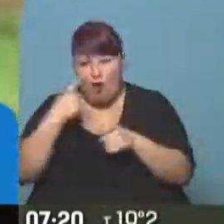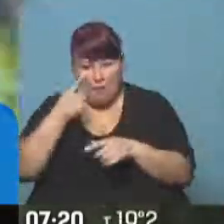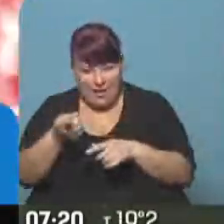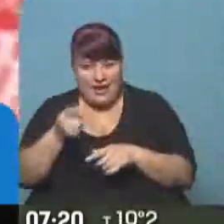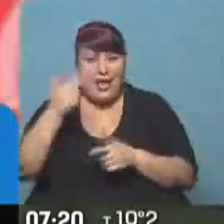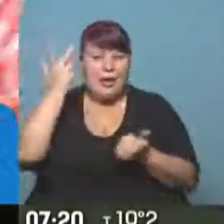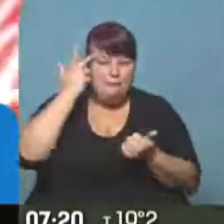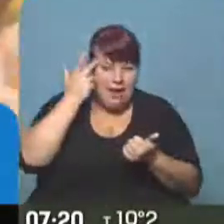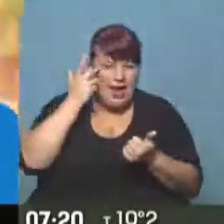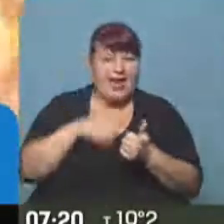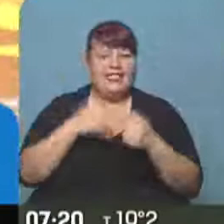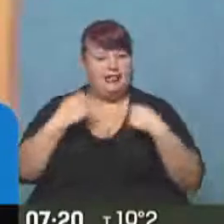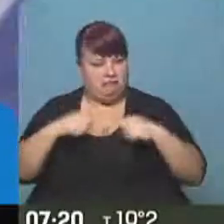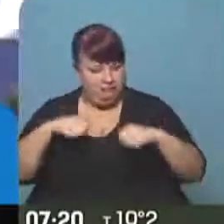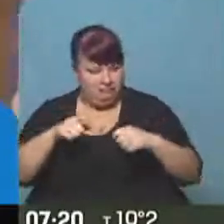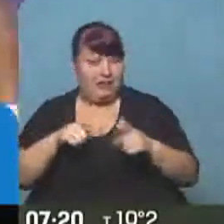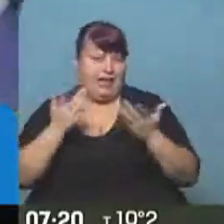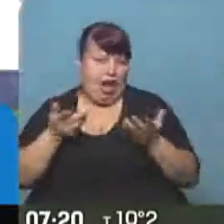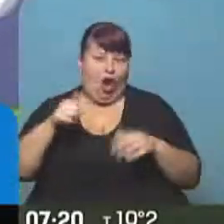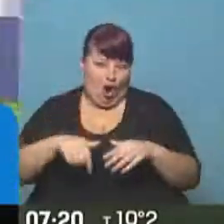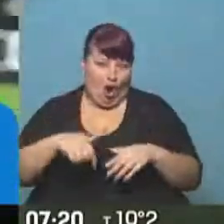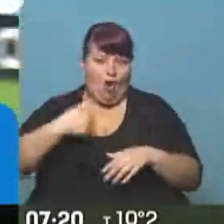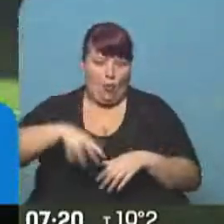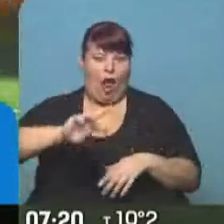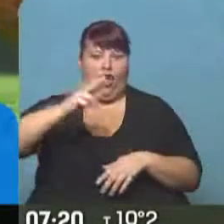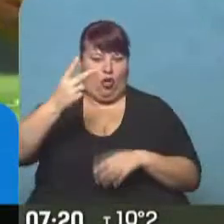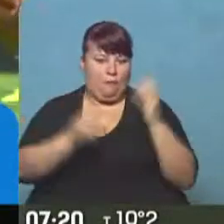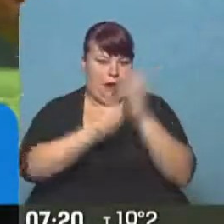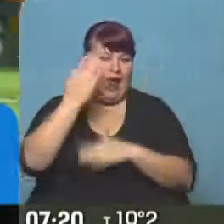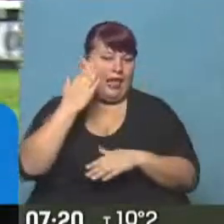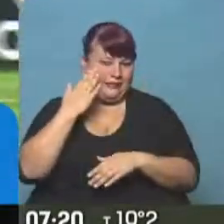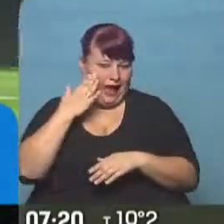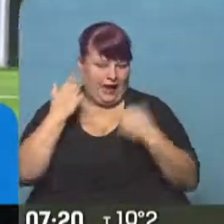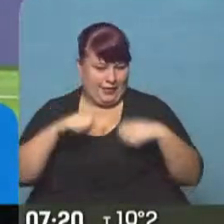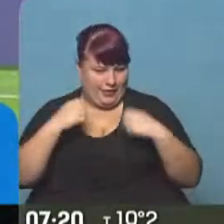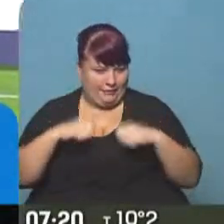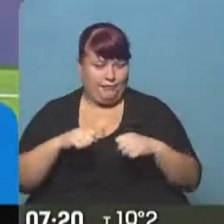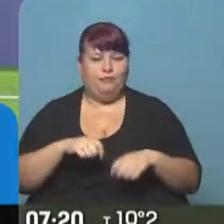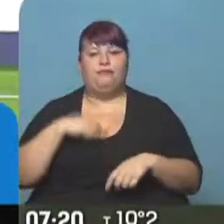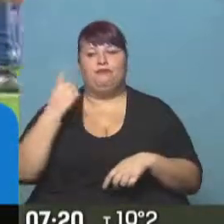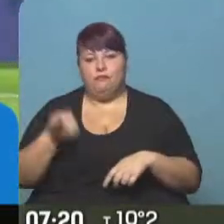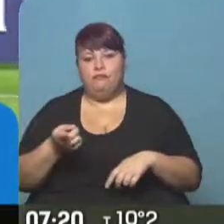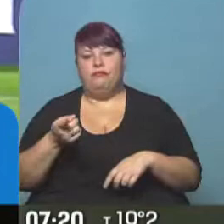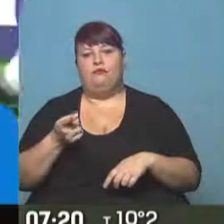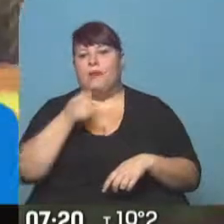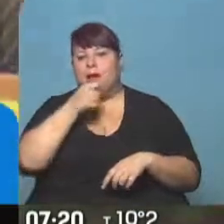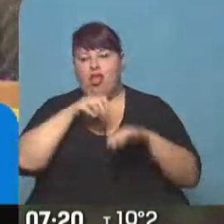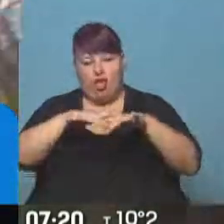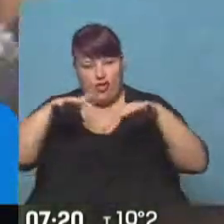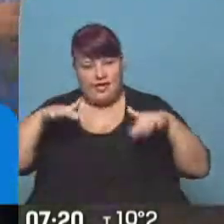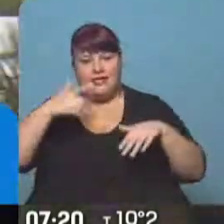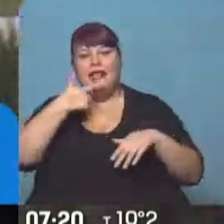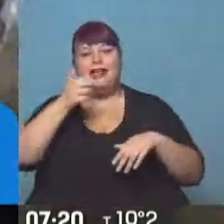observando, con Messi en acción. Obviamente hoy habrá doble turno, por la mañana entrenamiento, después conferencia de prensa de